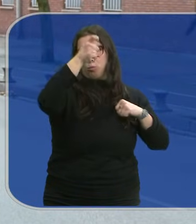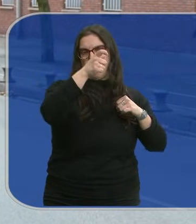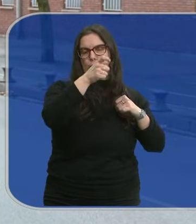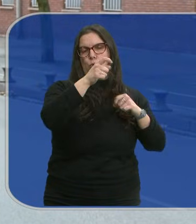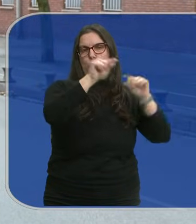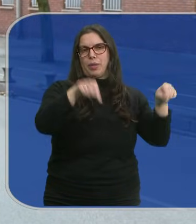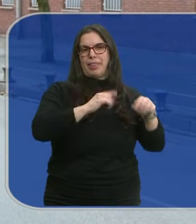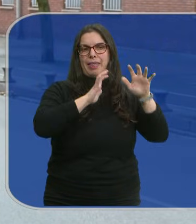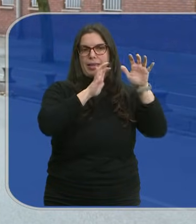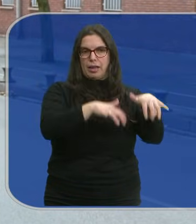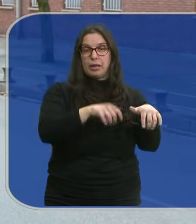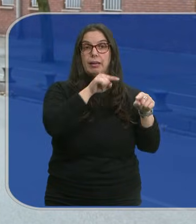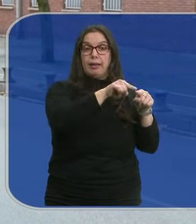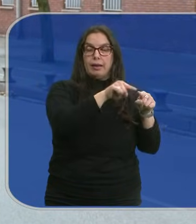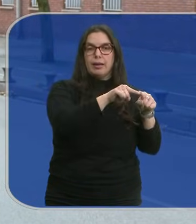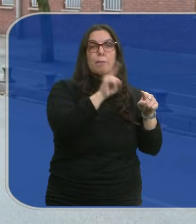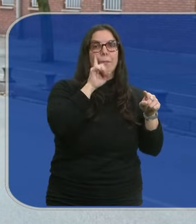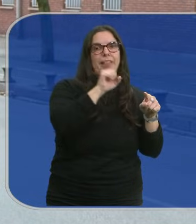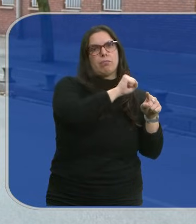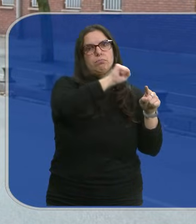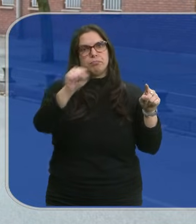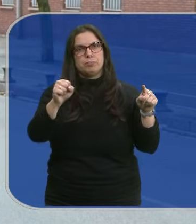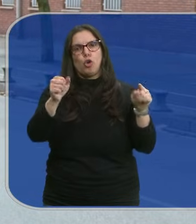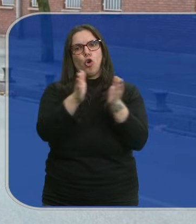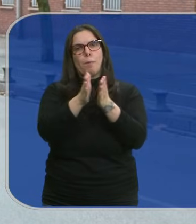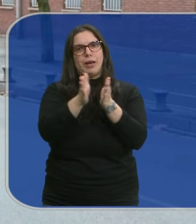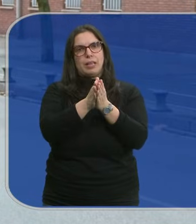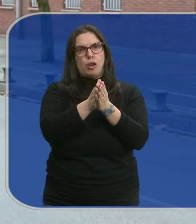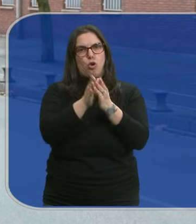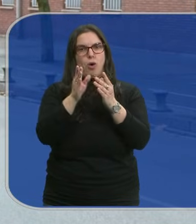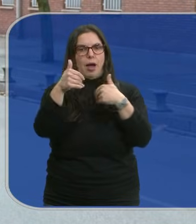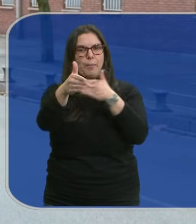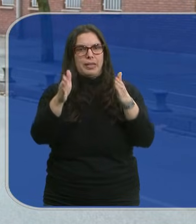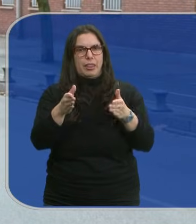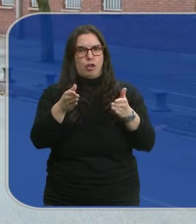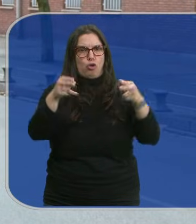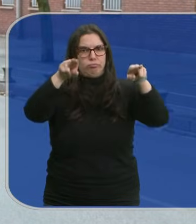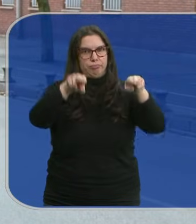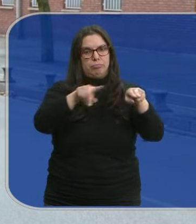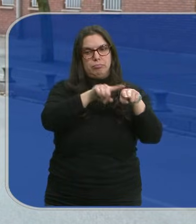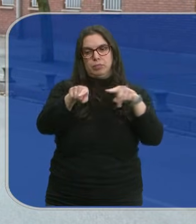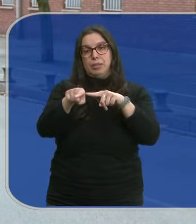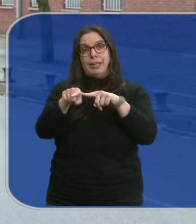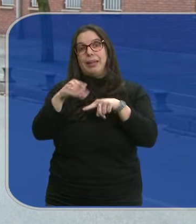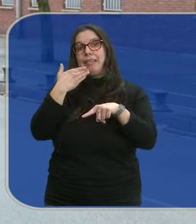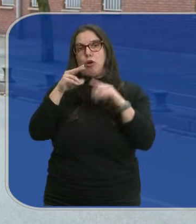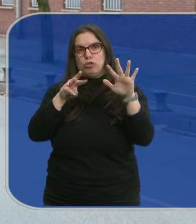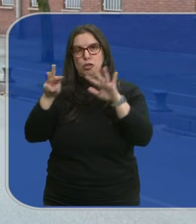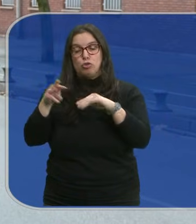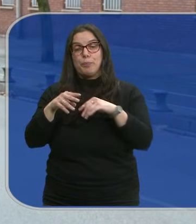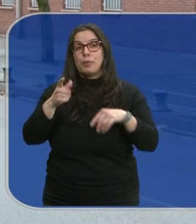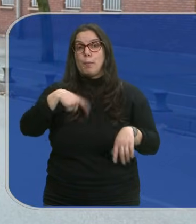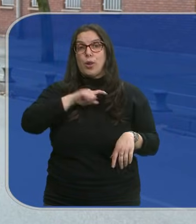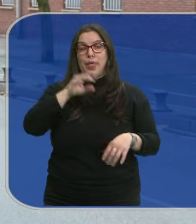de Santa Colomba de Somoza, asesinaba a su compañero de habitación, otro hombre de 88 años. Lo investiga